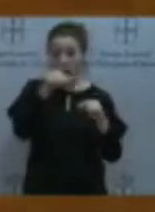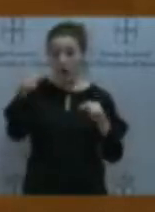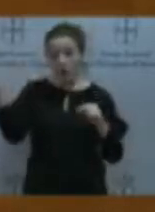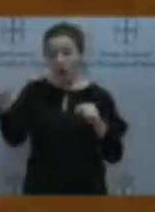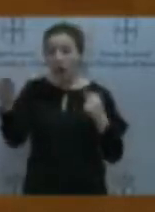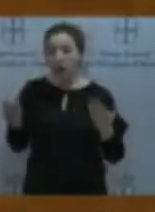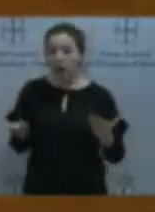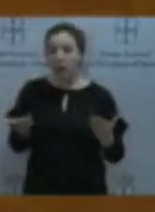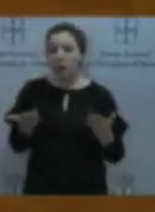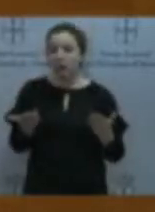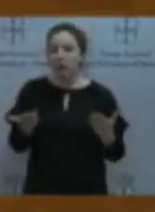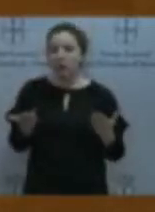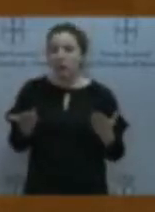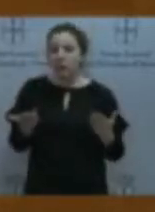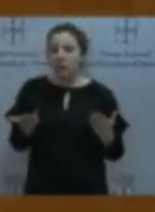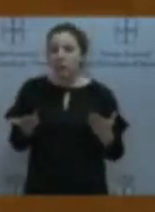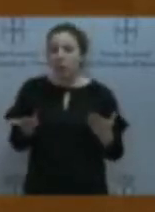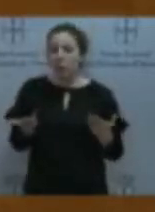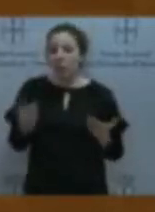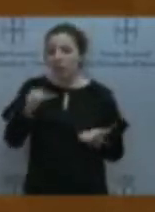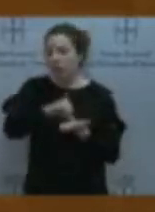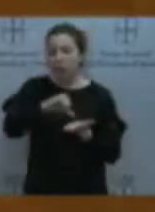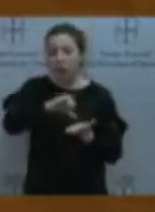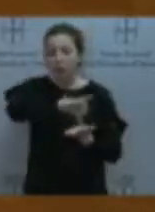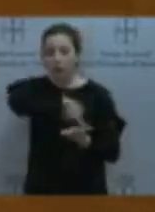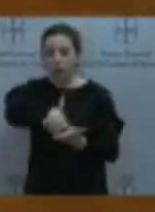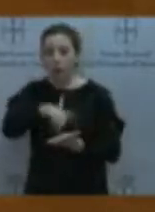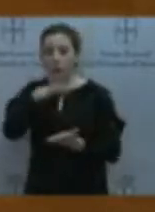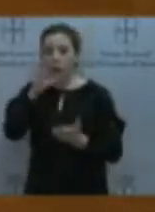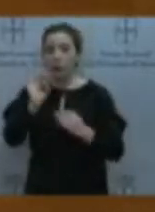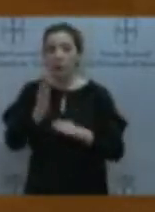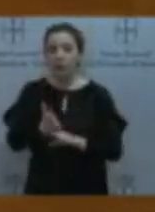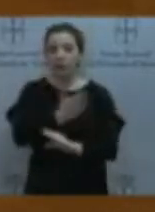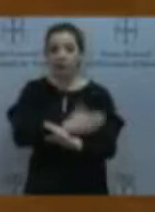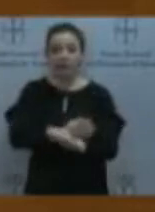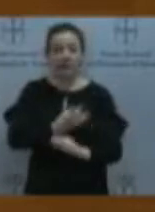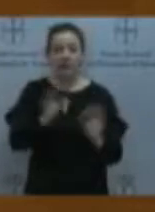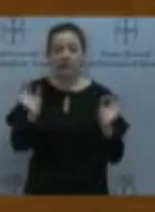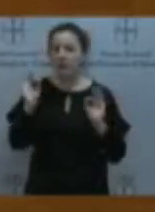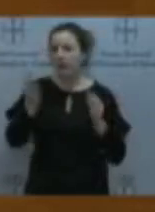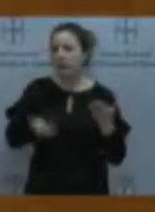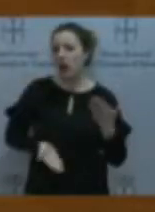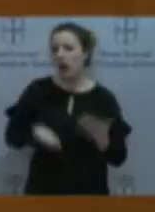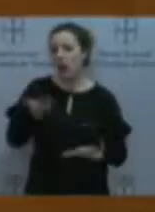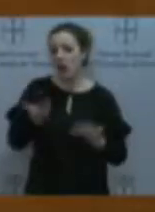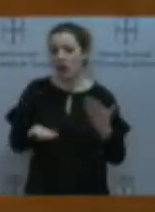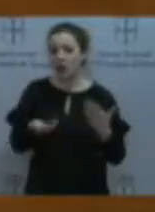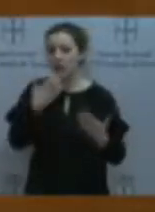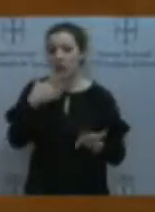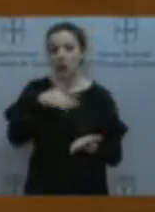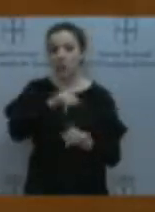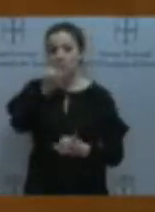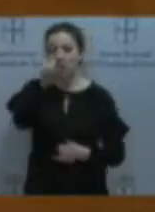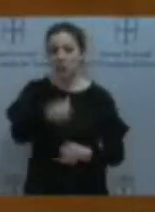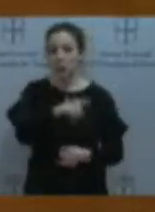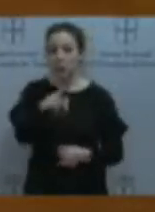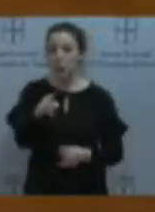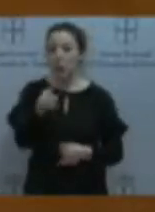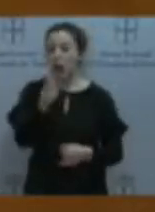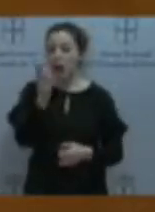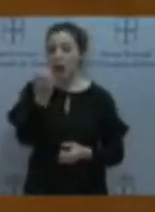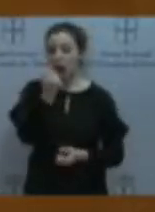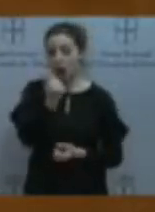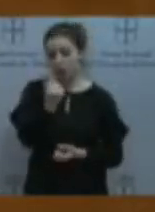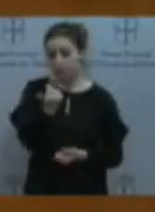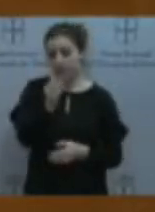previa negociación con los sindicatos, pues que se valorara compensar eso económicamente, ¿no? Pero evidentemente eso lo tienen que aprobar